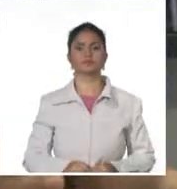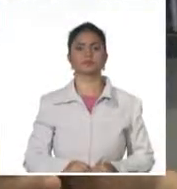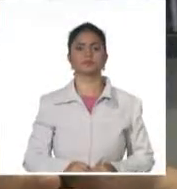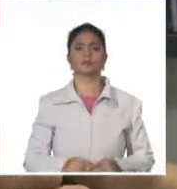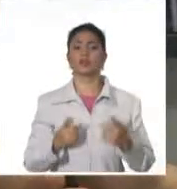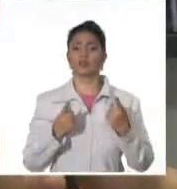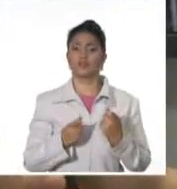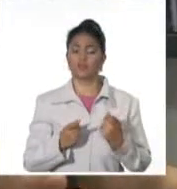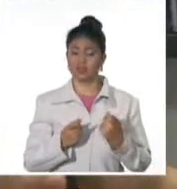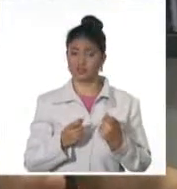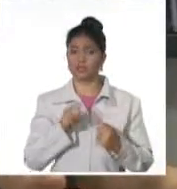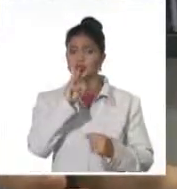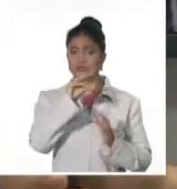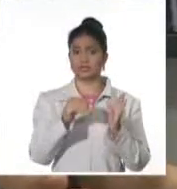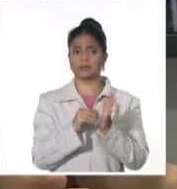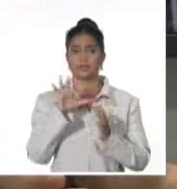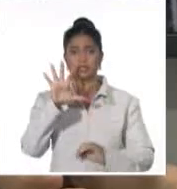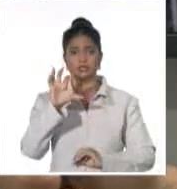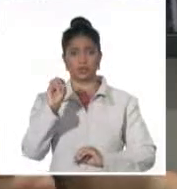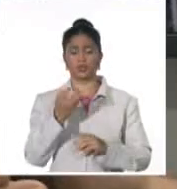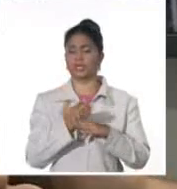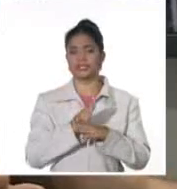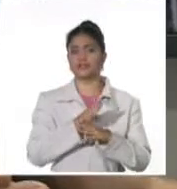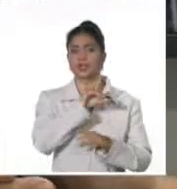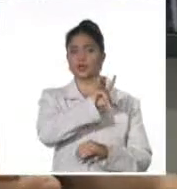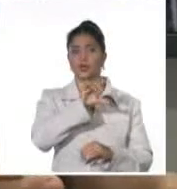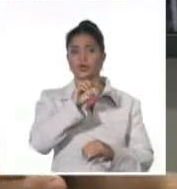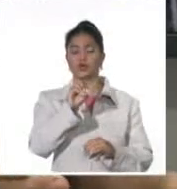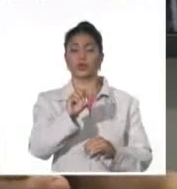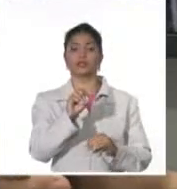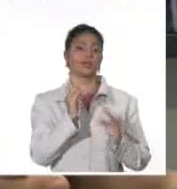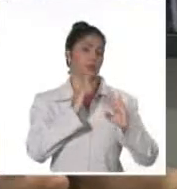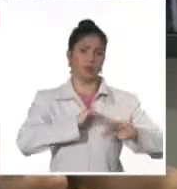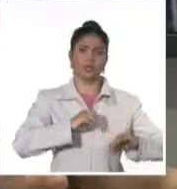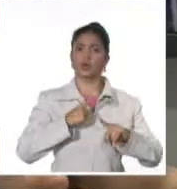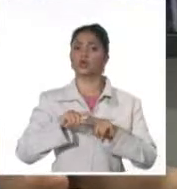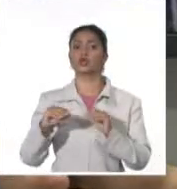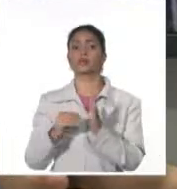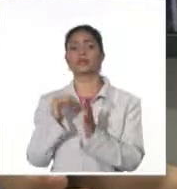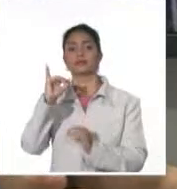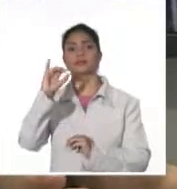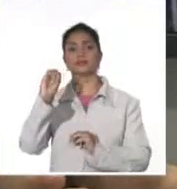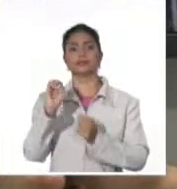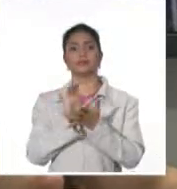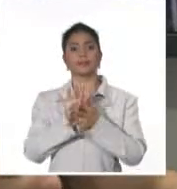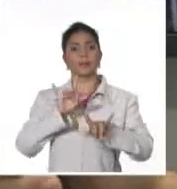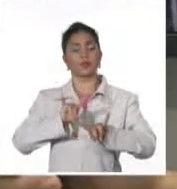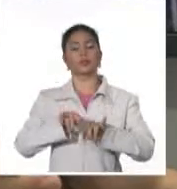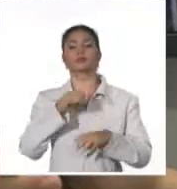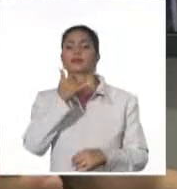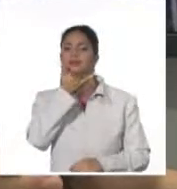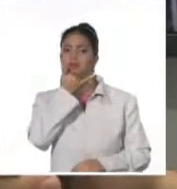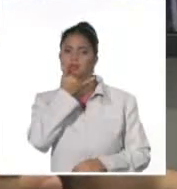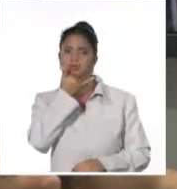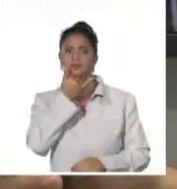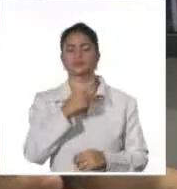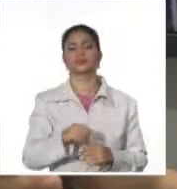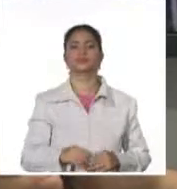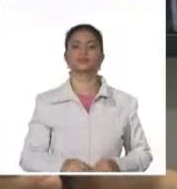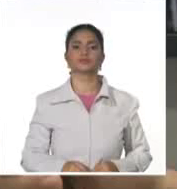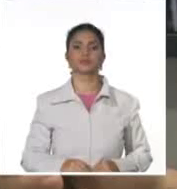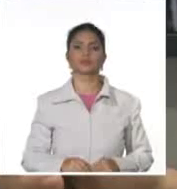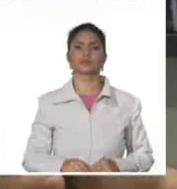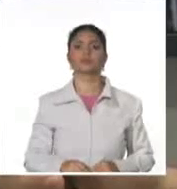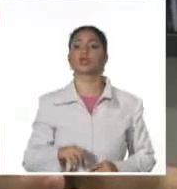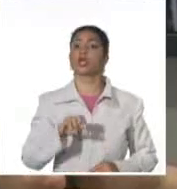pronosticada. Eso da 990 megawatts de déficit con 1.060 megawatts de afectación al servicio. En la generación térmica tenemos